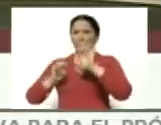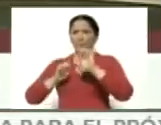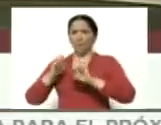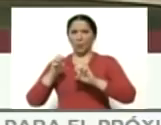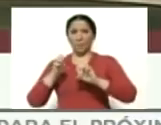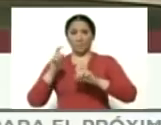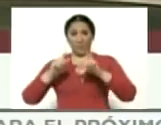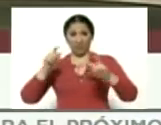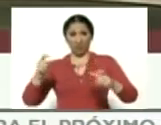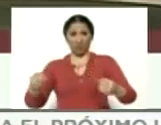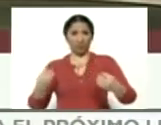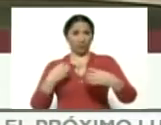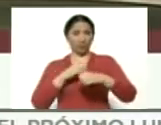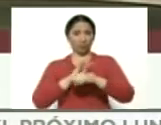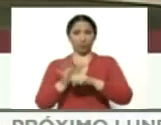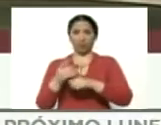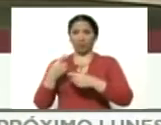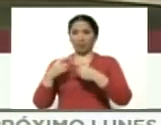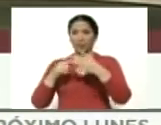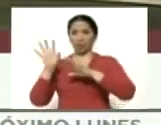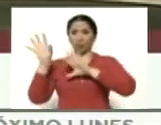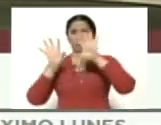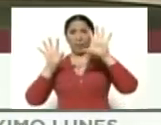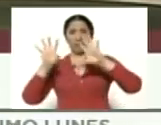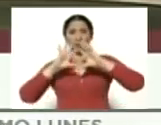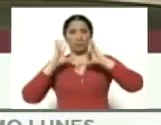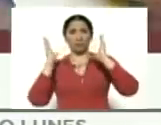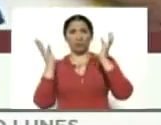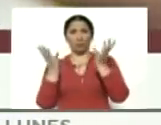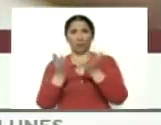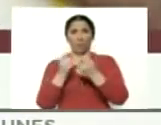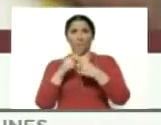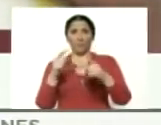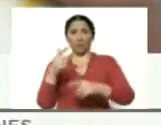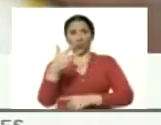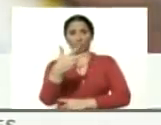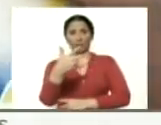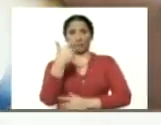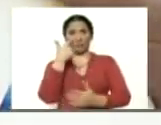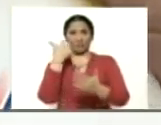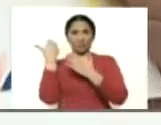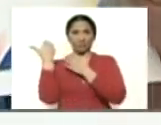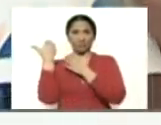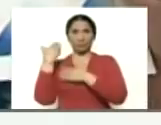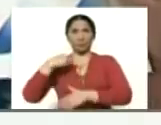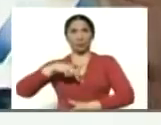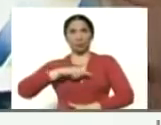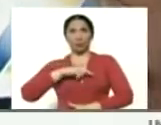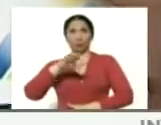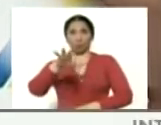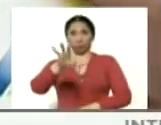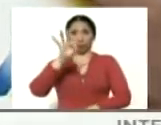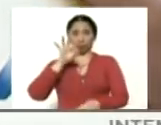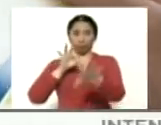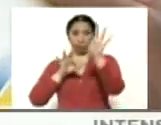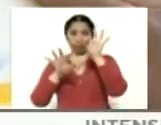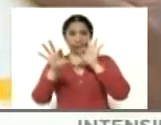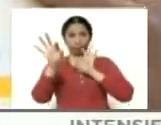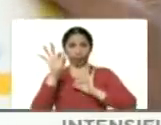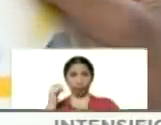en distintas regiones del planeta, pero hay tres páginas que nosotros consideramos que son de las que